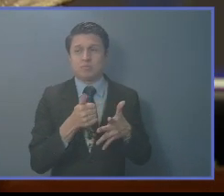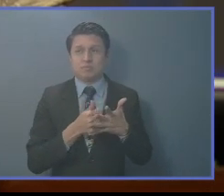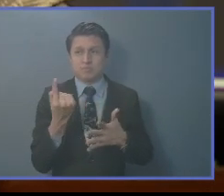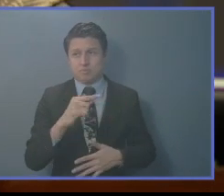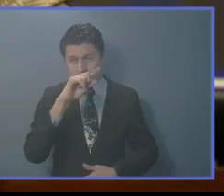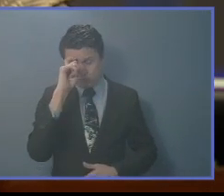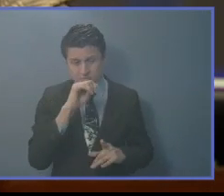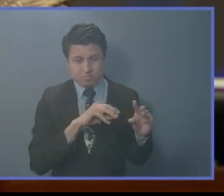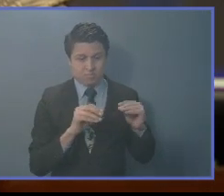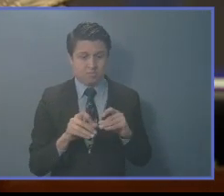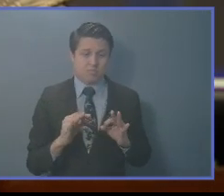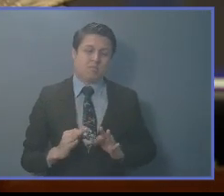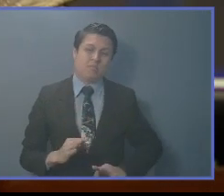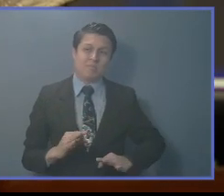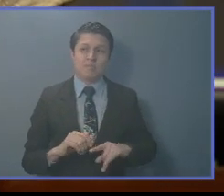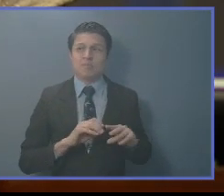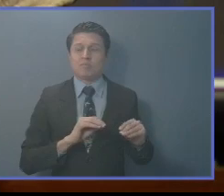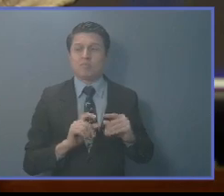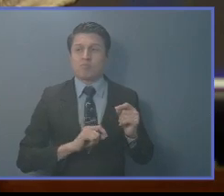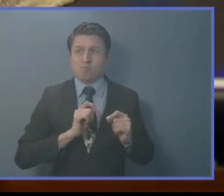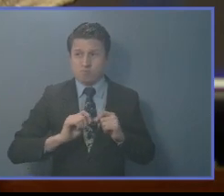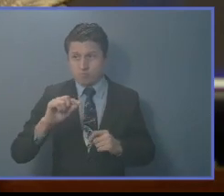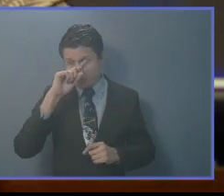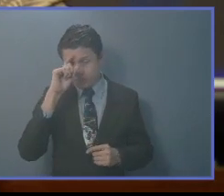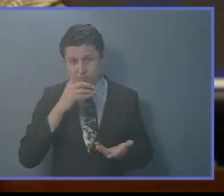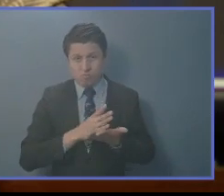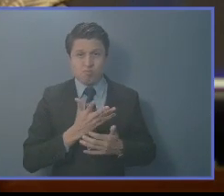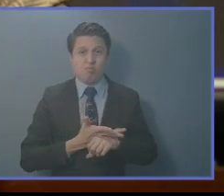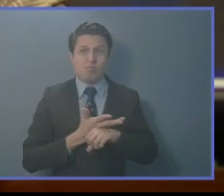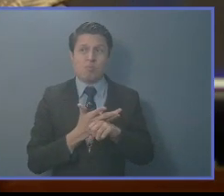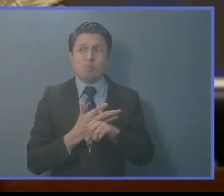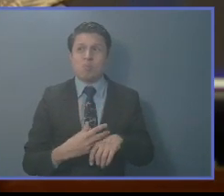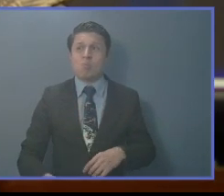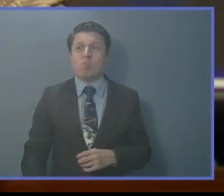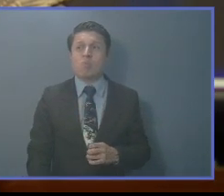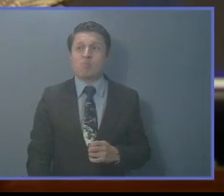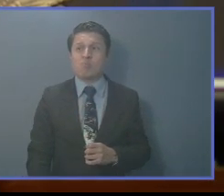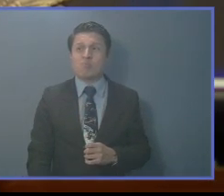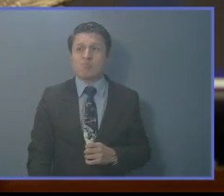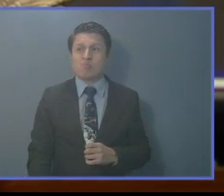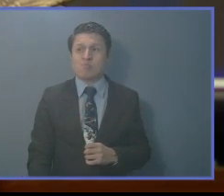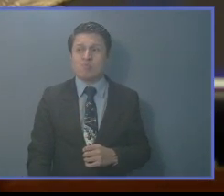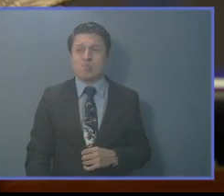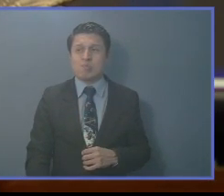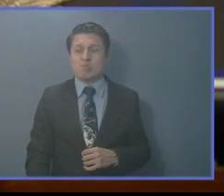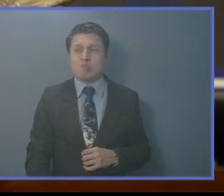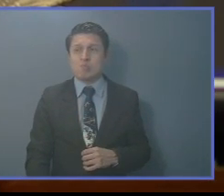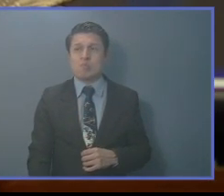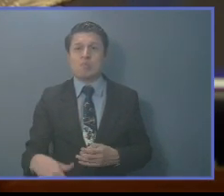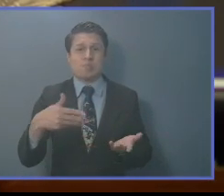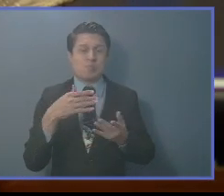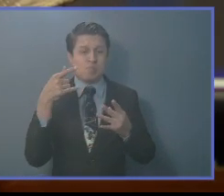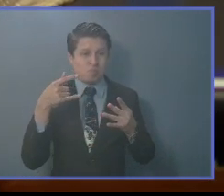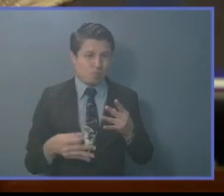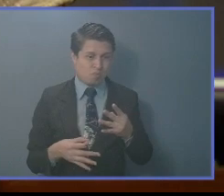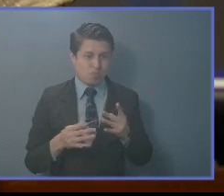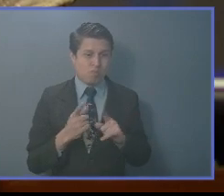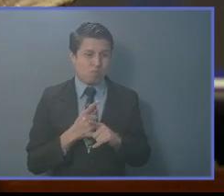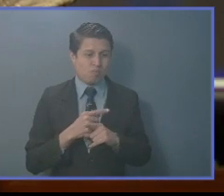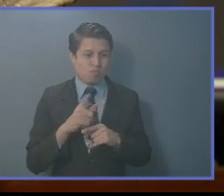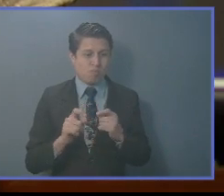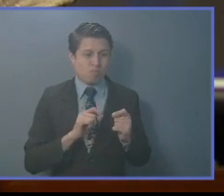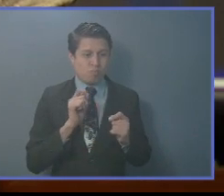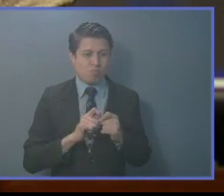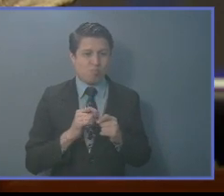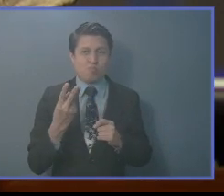empleador, tales como la implementación de trabajo en casa, proveyéndole las herramientas de trabajo de acuerdo a la ley, turnos rotativos a efecto de limitar